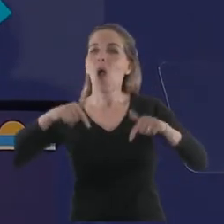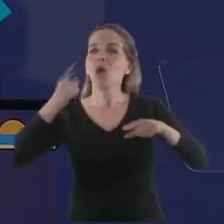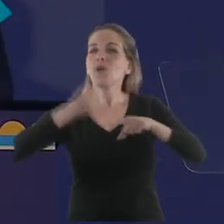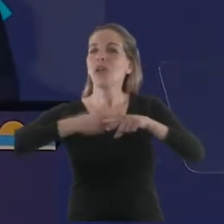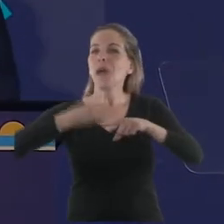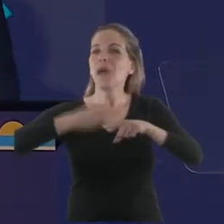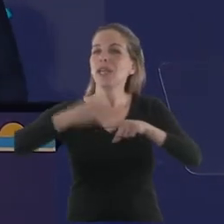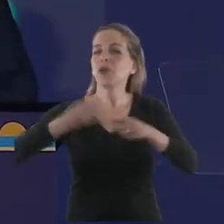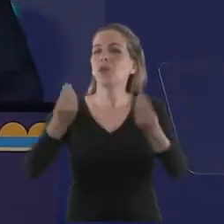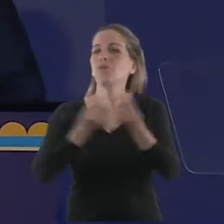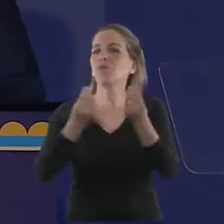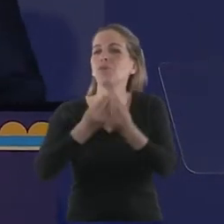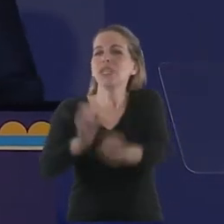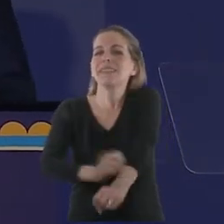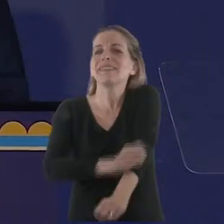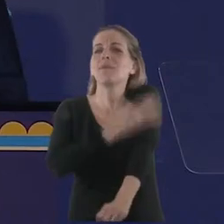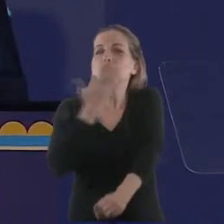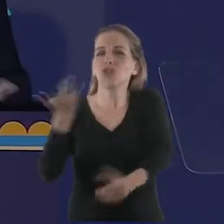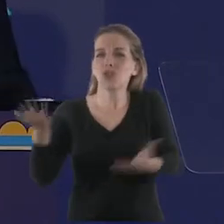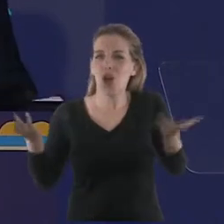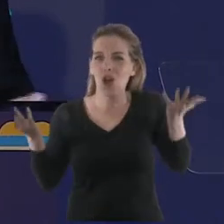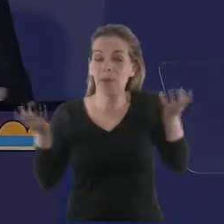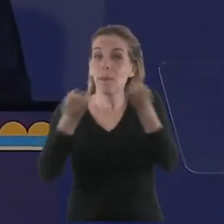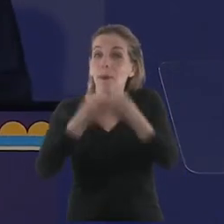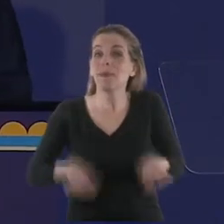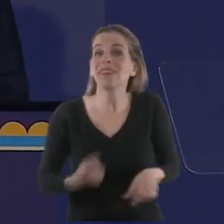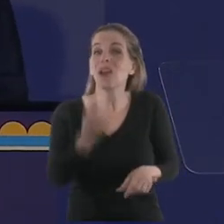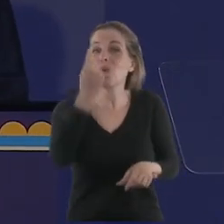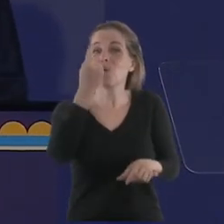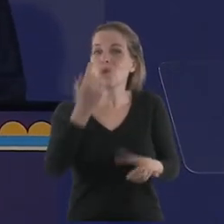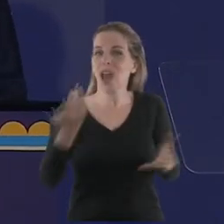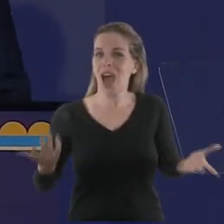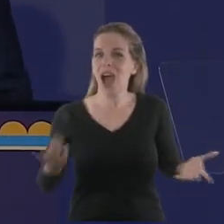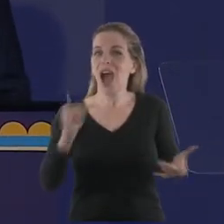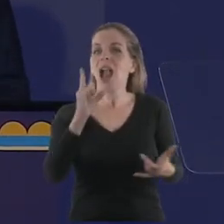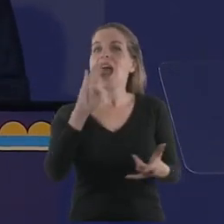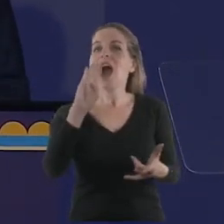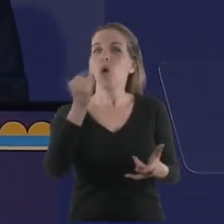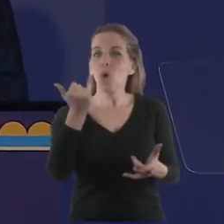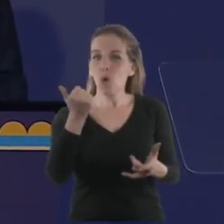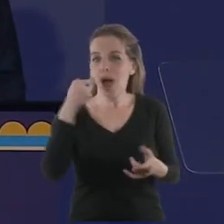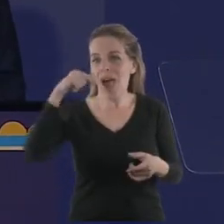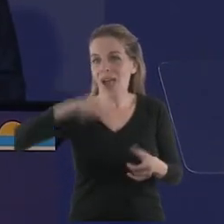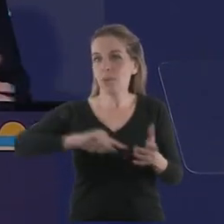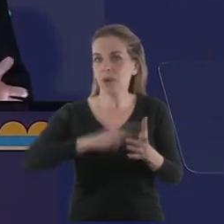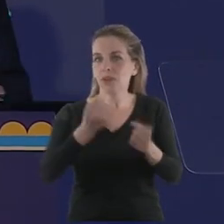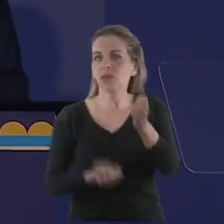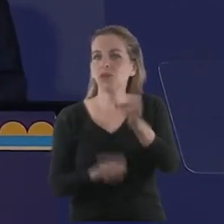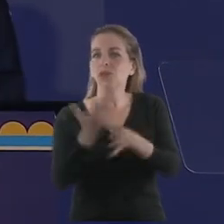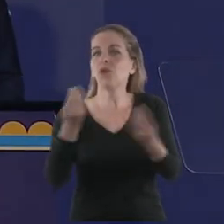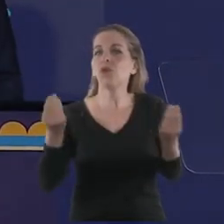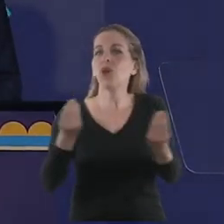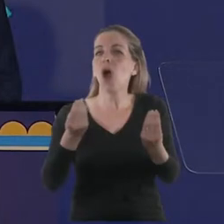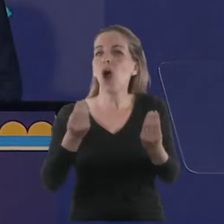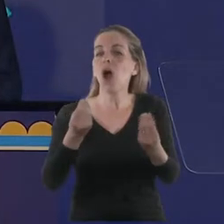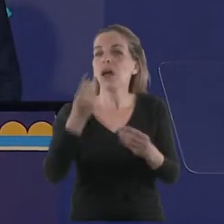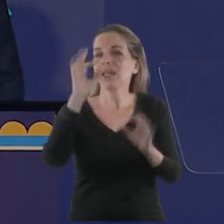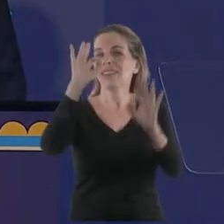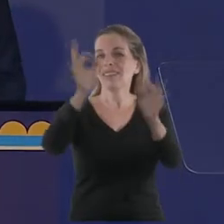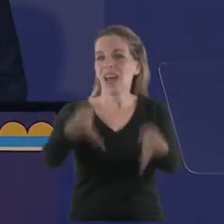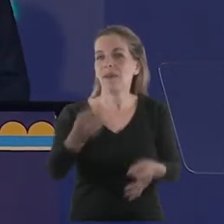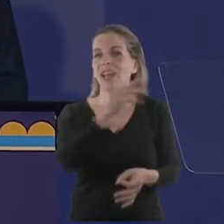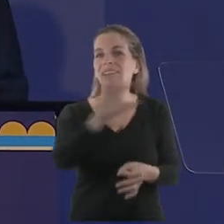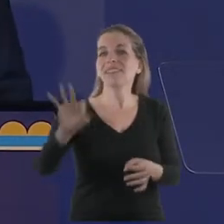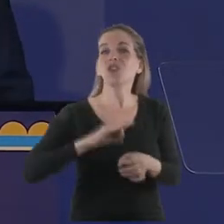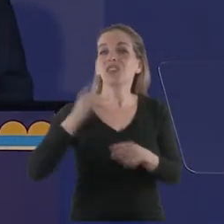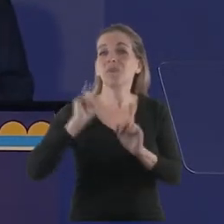más emociones. Así es, y vamos a empezar por una de ellas, ¿no? La Universidad de Buenos Aires se fundó, como ustedes saben, hace 200 años,